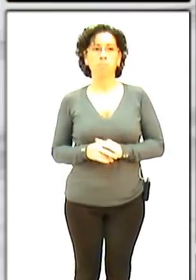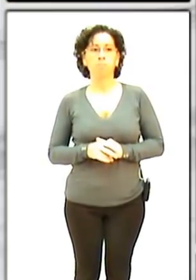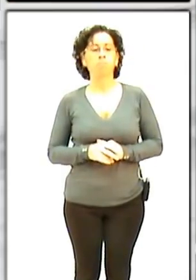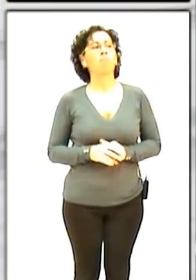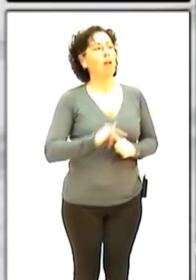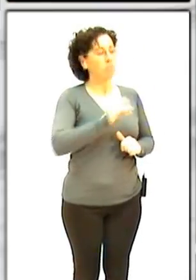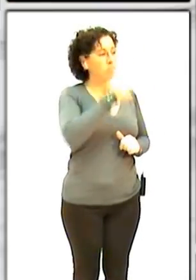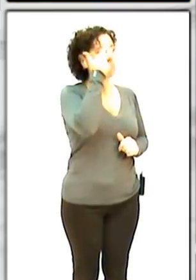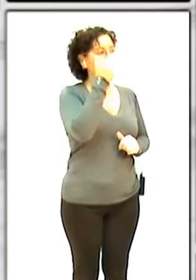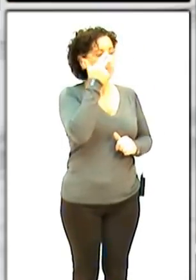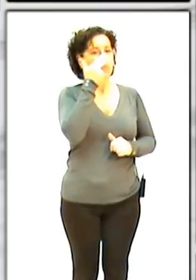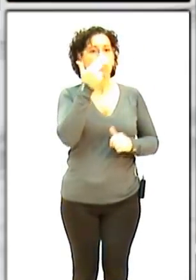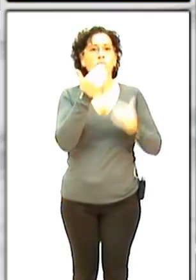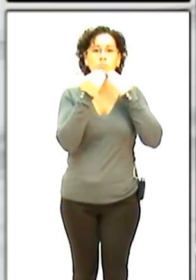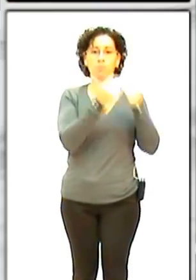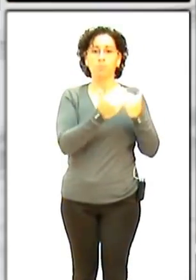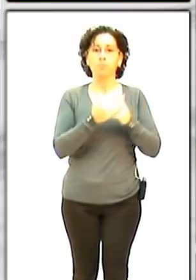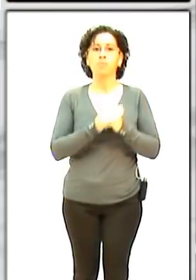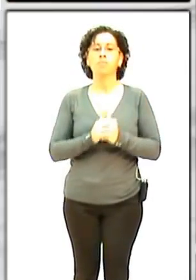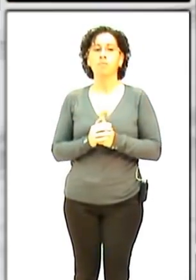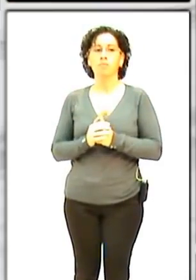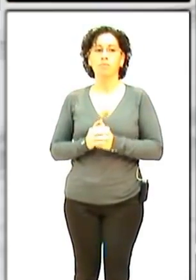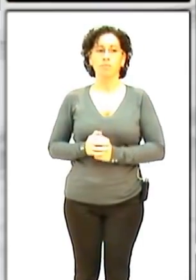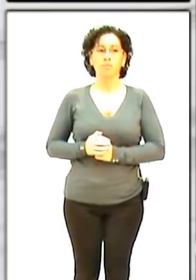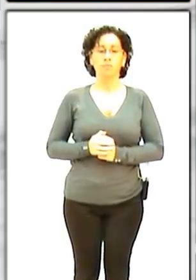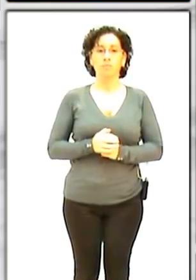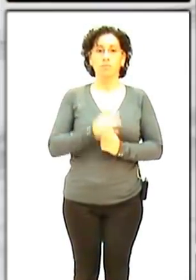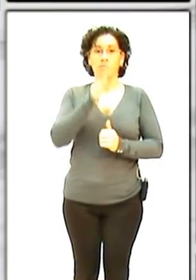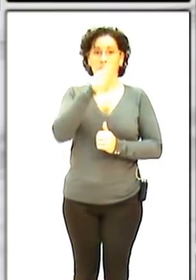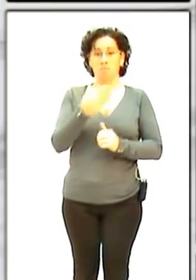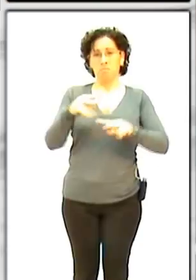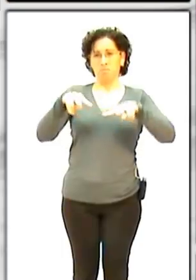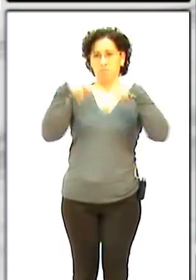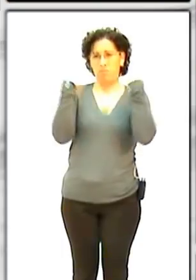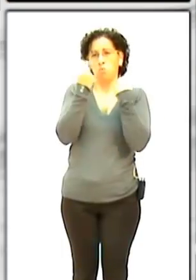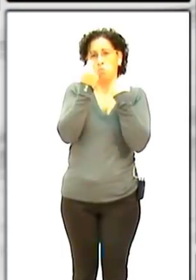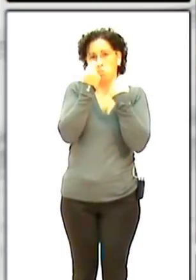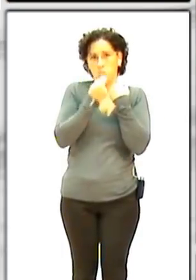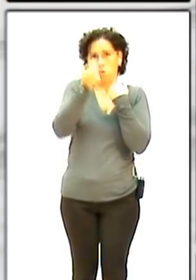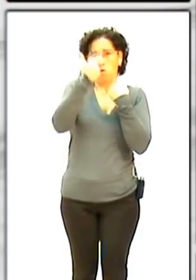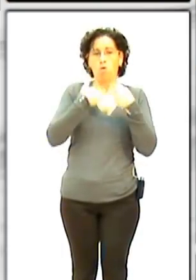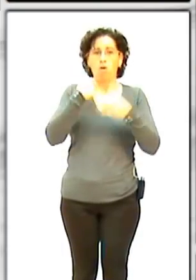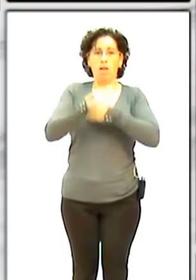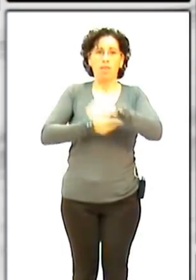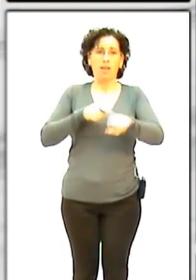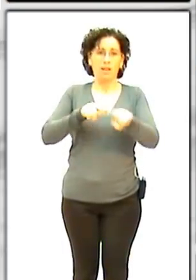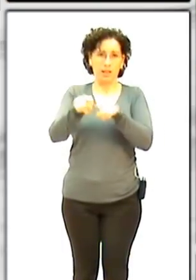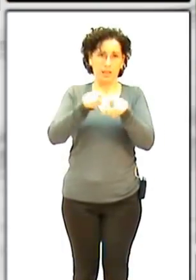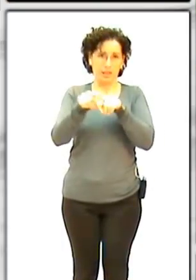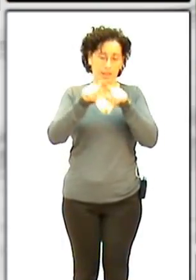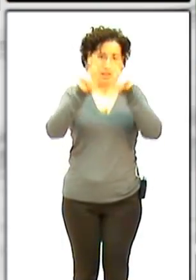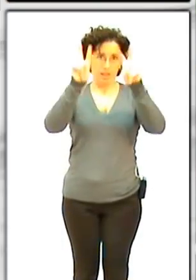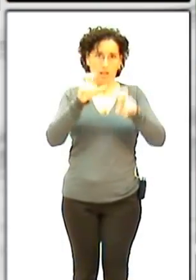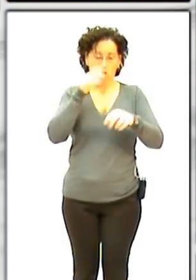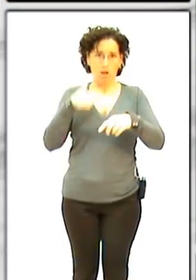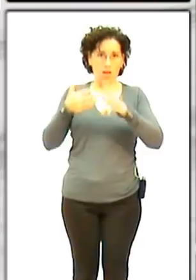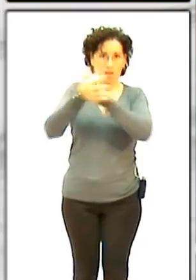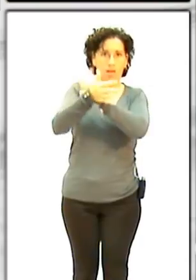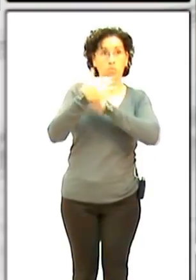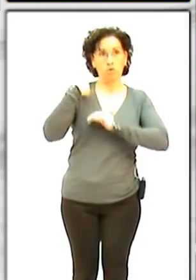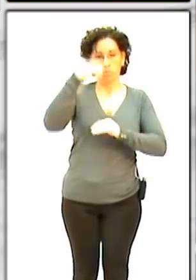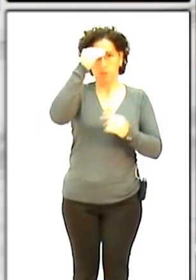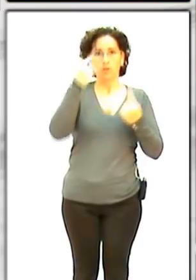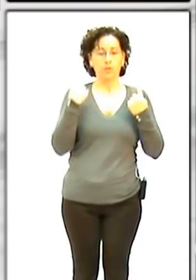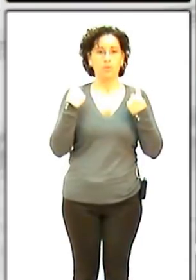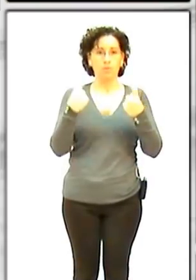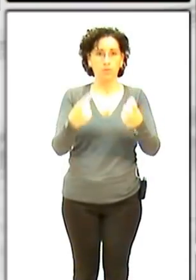Interesante, David. Muchas gracias. Y permitirme que sea un poco crítico con lo que voy a plantear, pero creo que es necesario, ¿no?